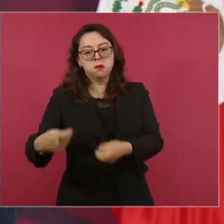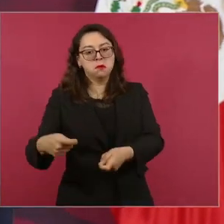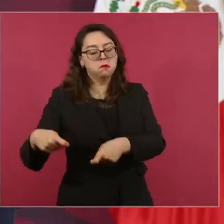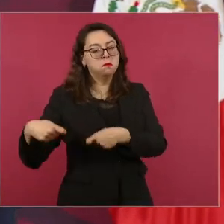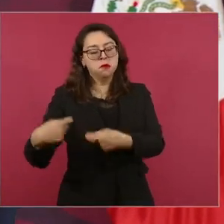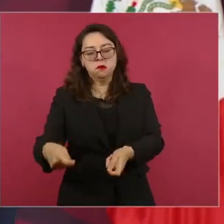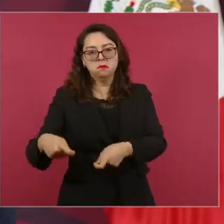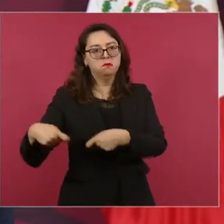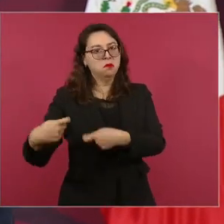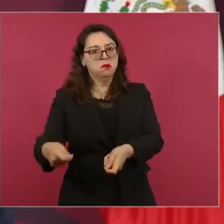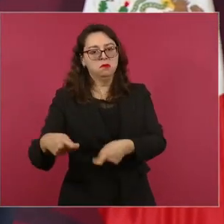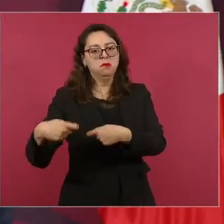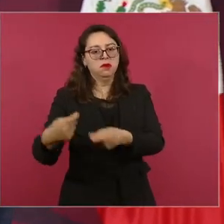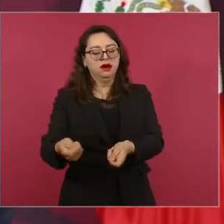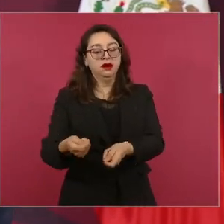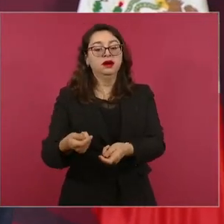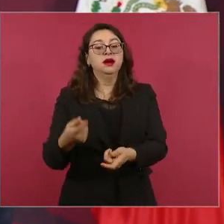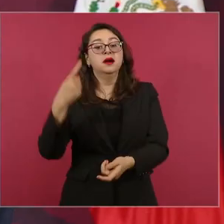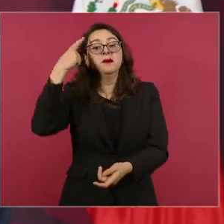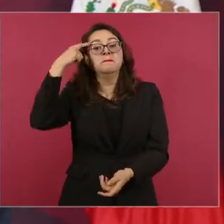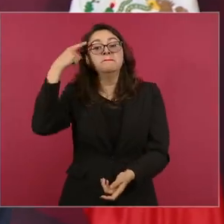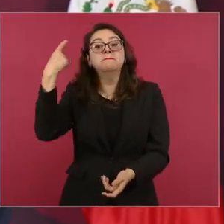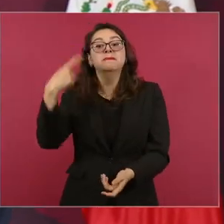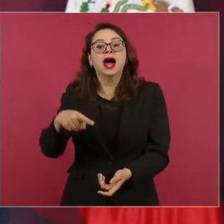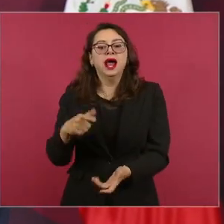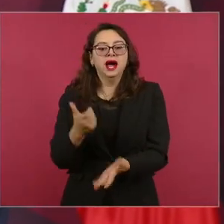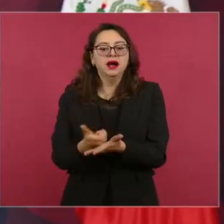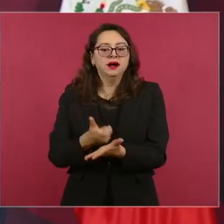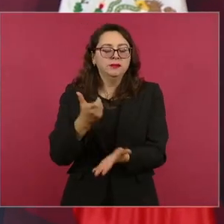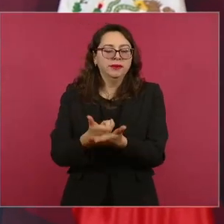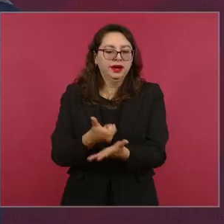entre otros favores,